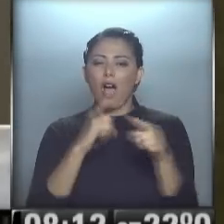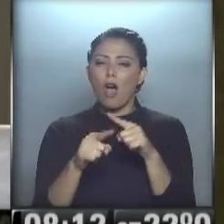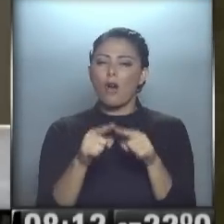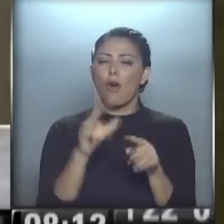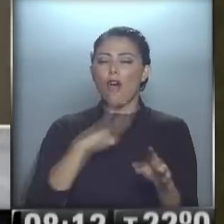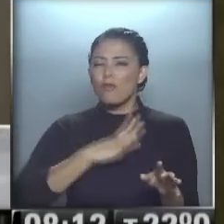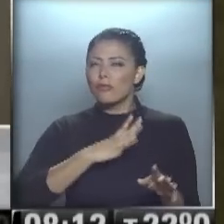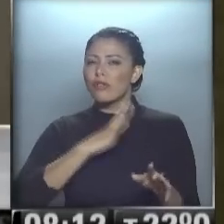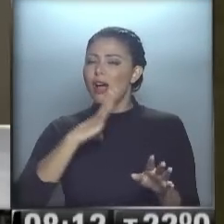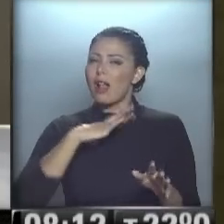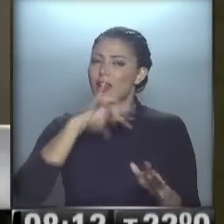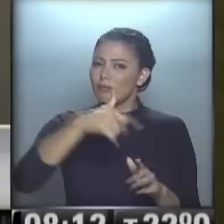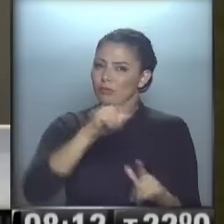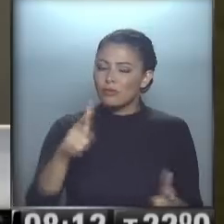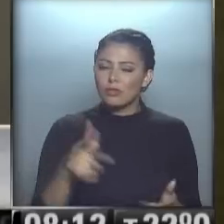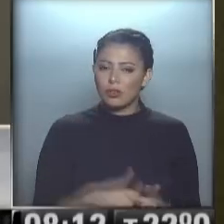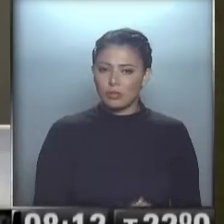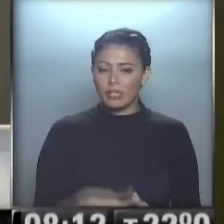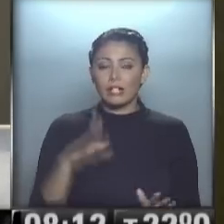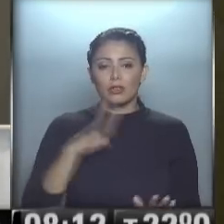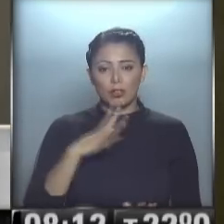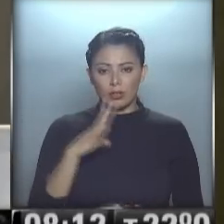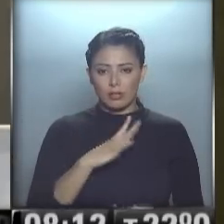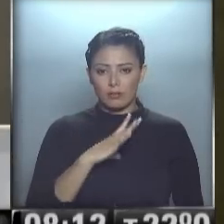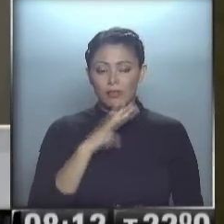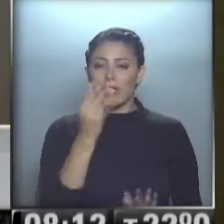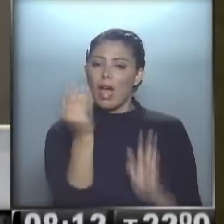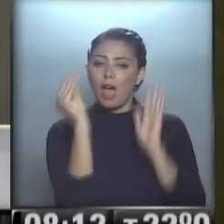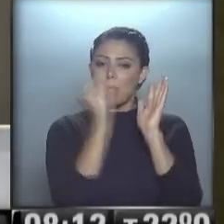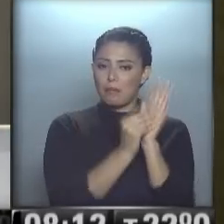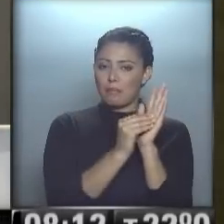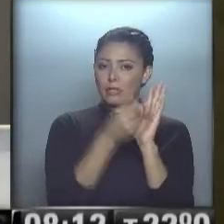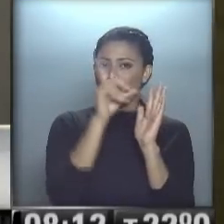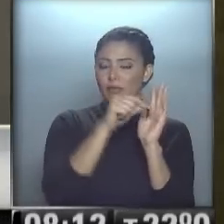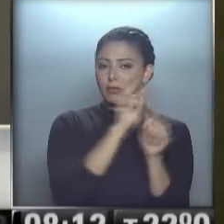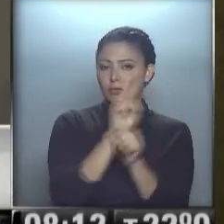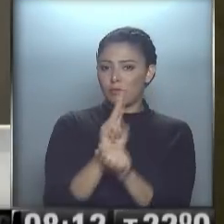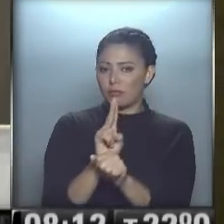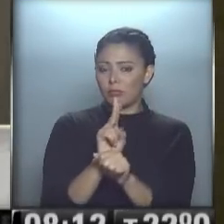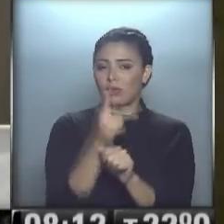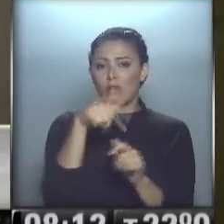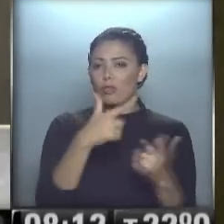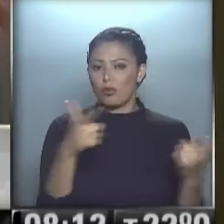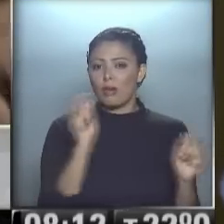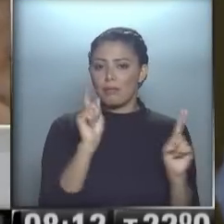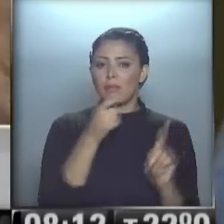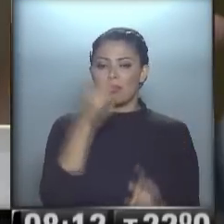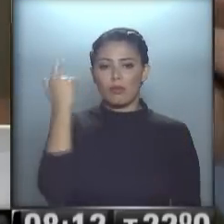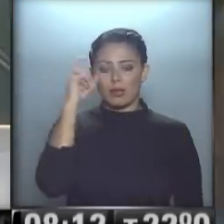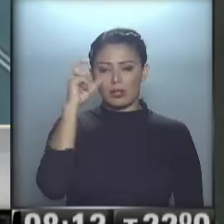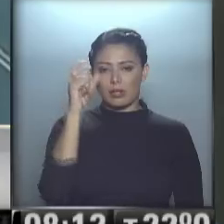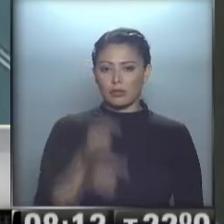todo cerrado y que todavía no se han visto los precios en las farmacias retrotraer